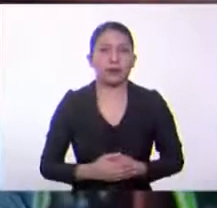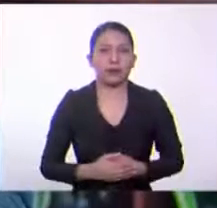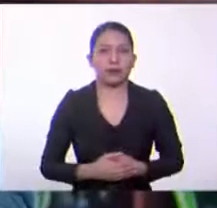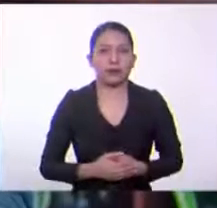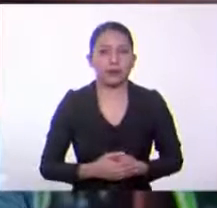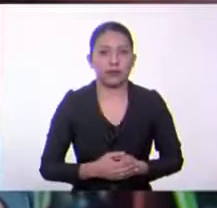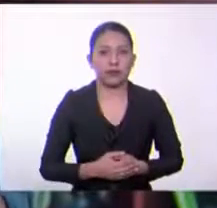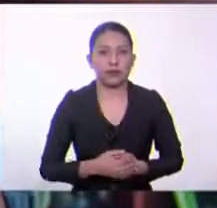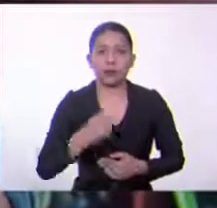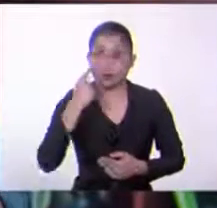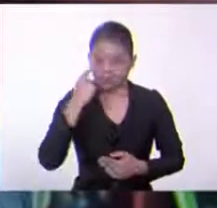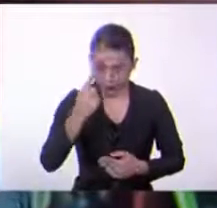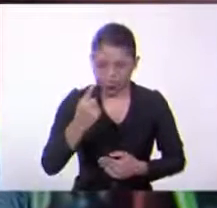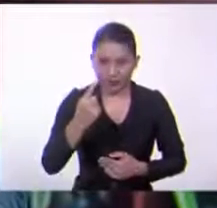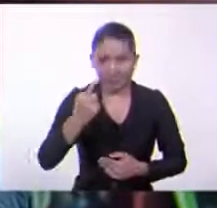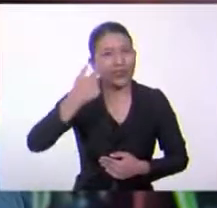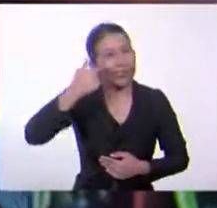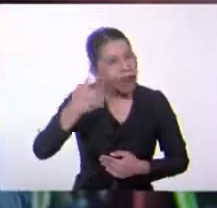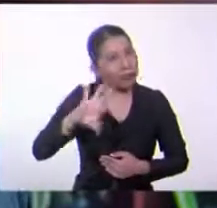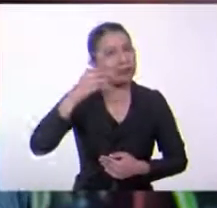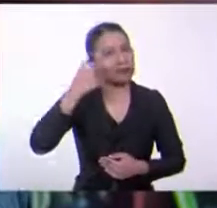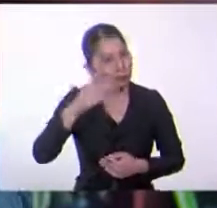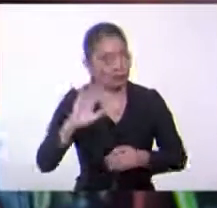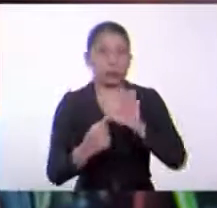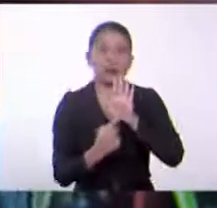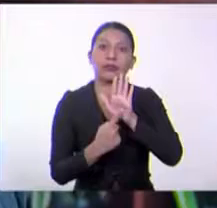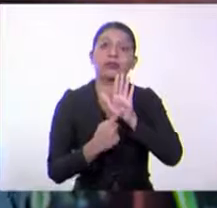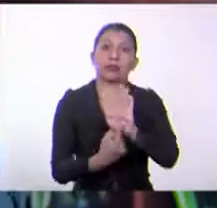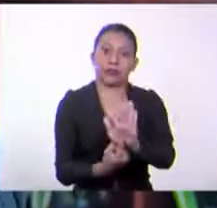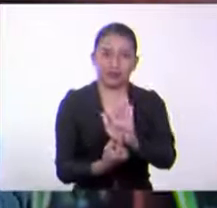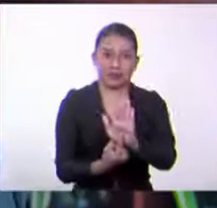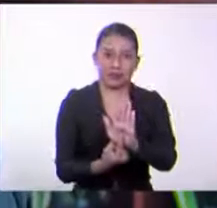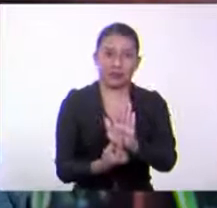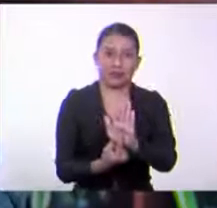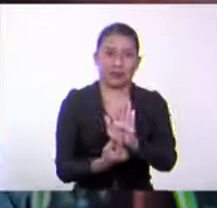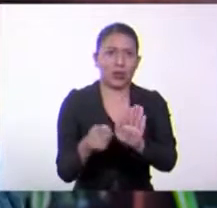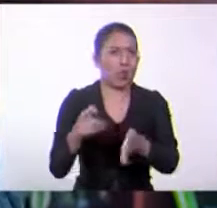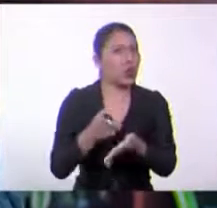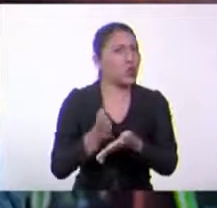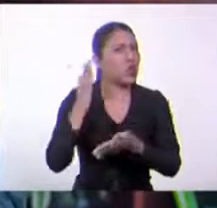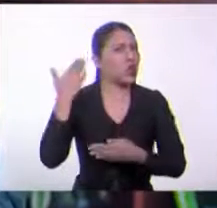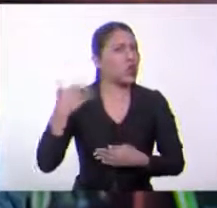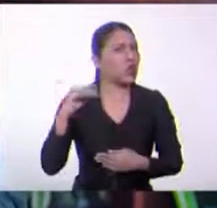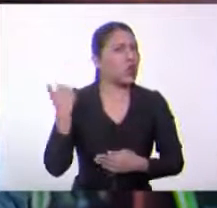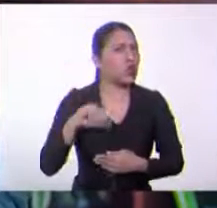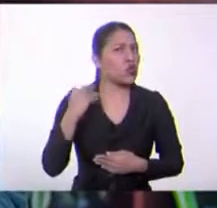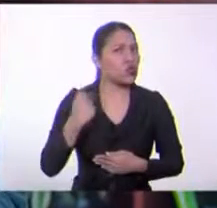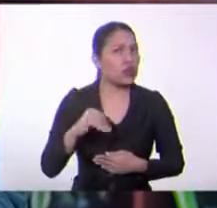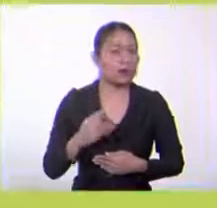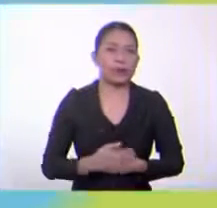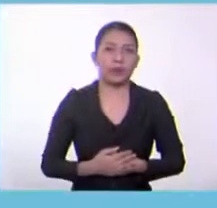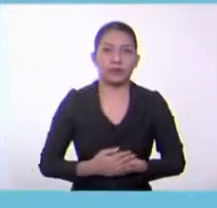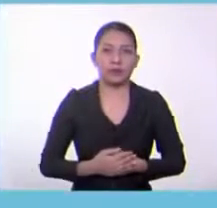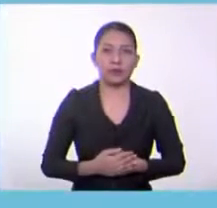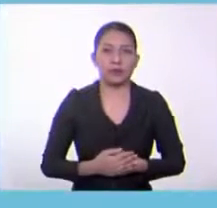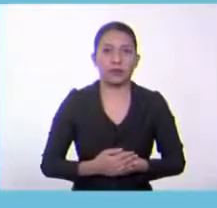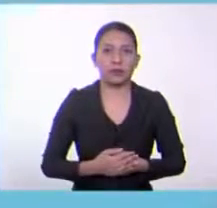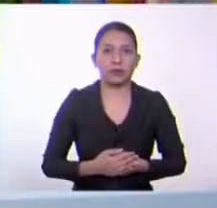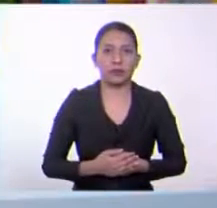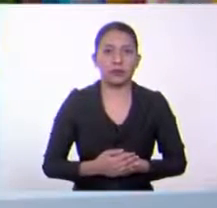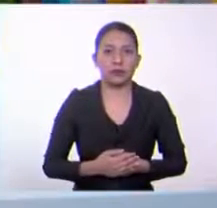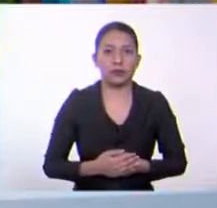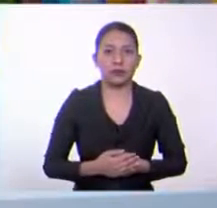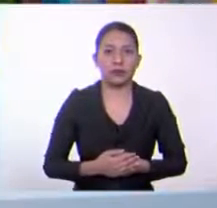Ahora veamos algunos ejemplos de estos maravillosos animales ovovivíparos.